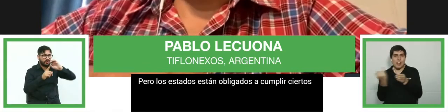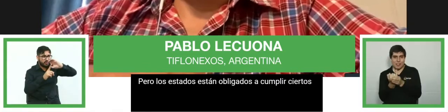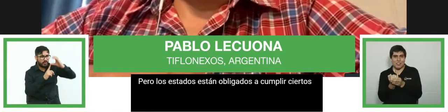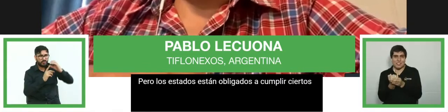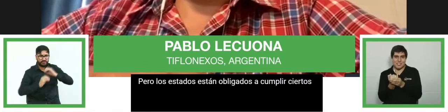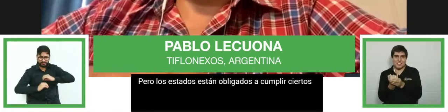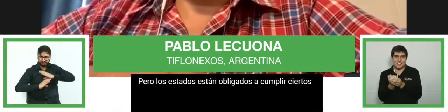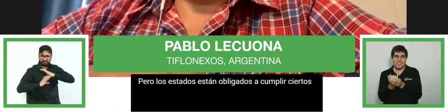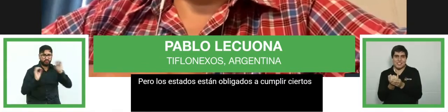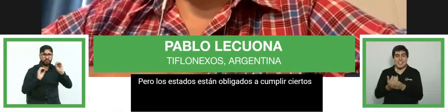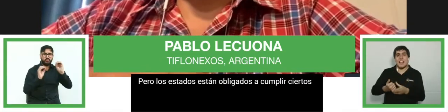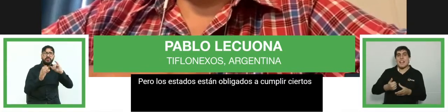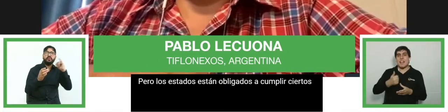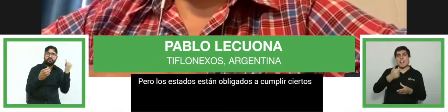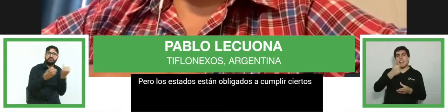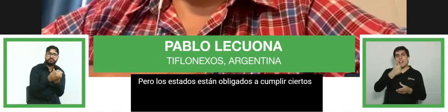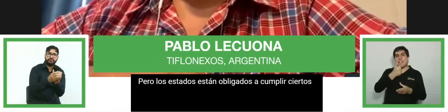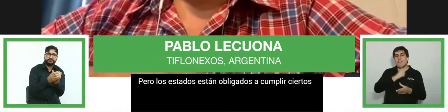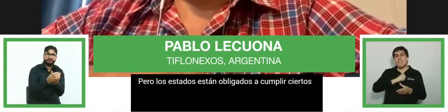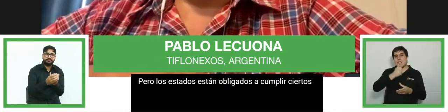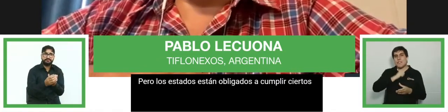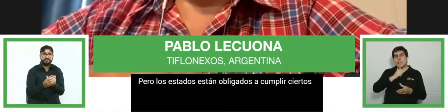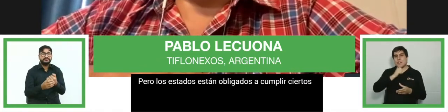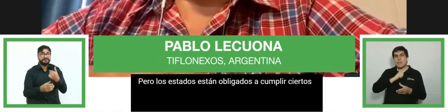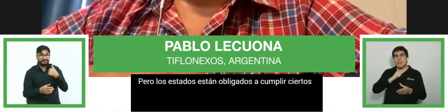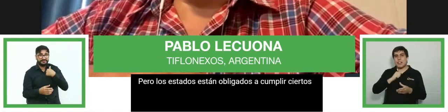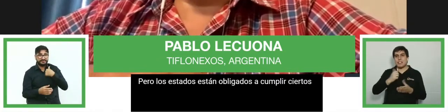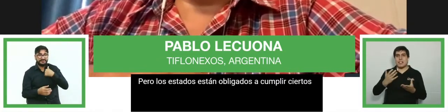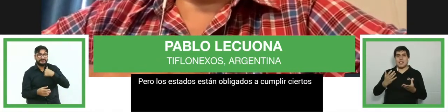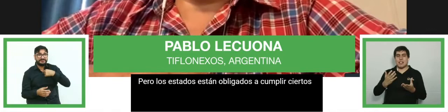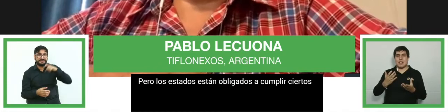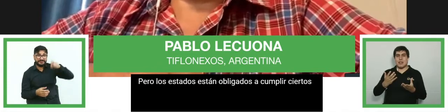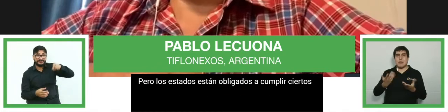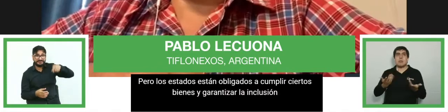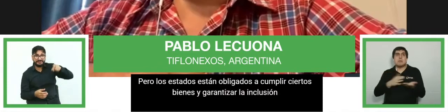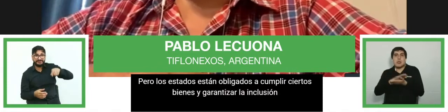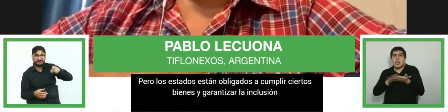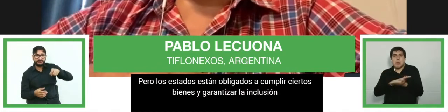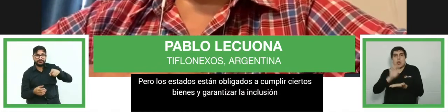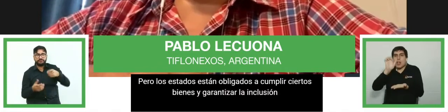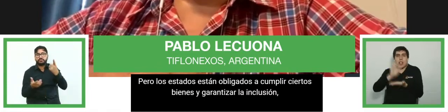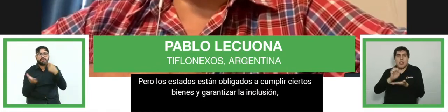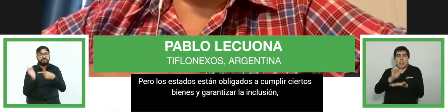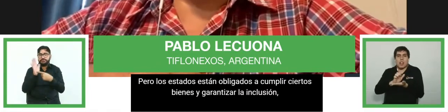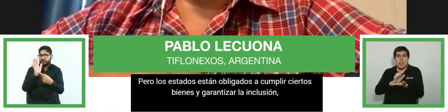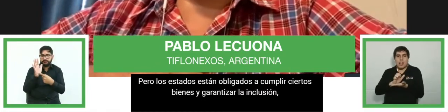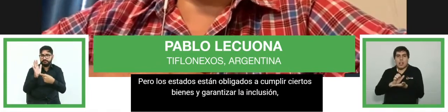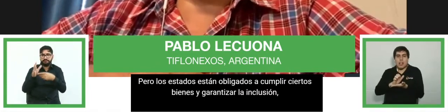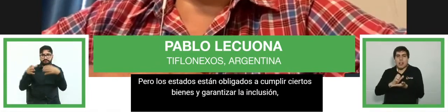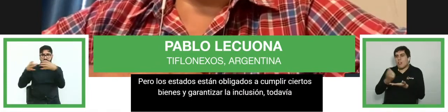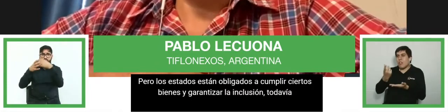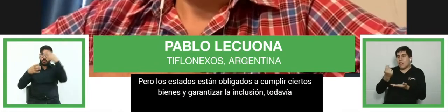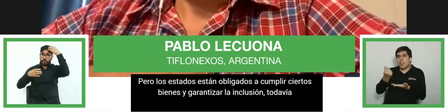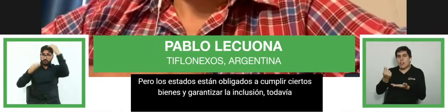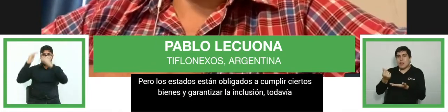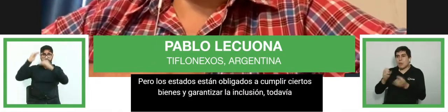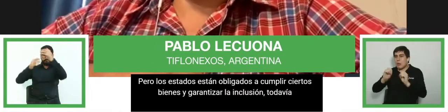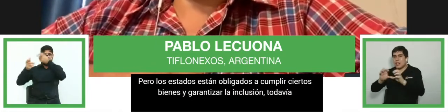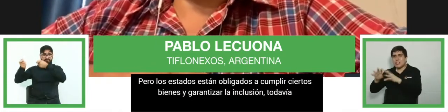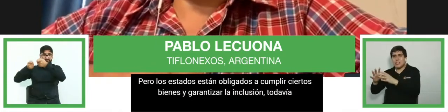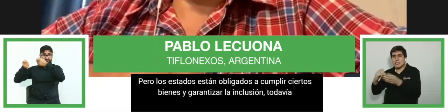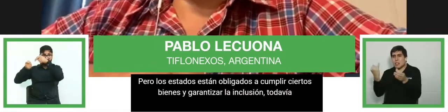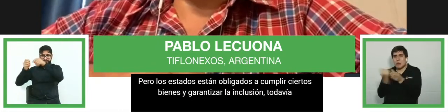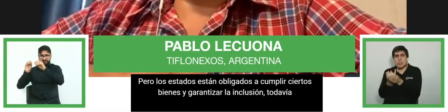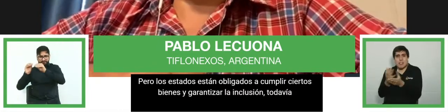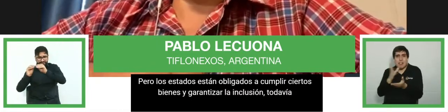Todavía suceden cosas como que el Estado no dedica recursos a lograr esa inclusión. Hace